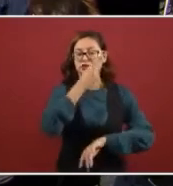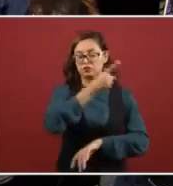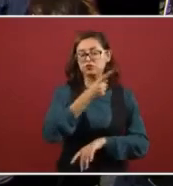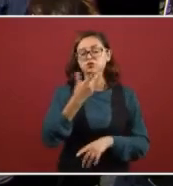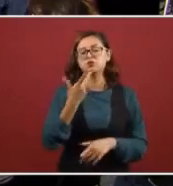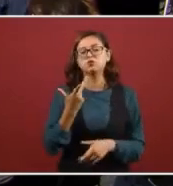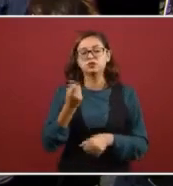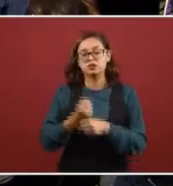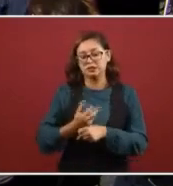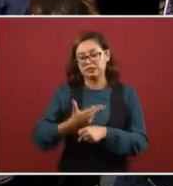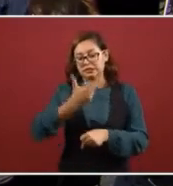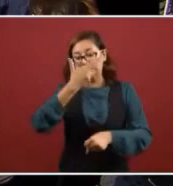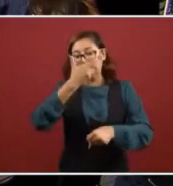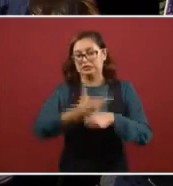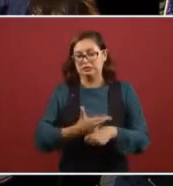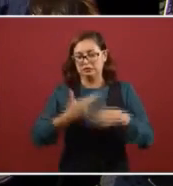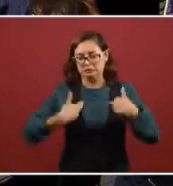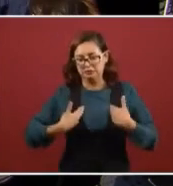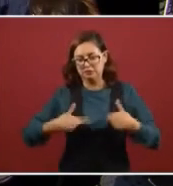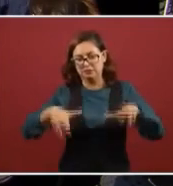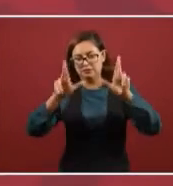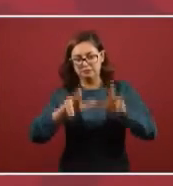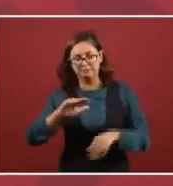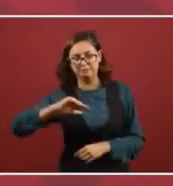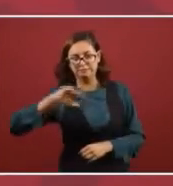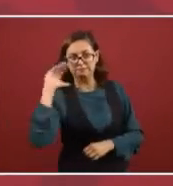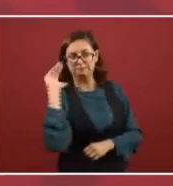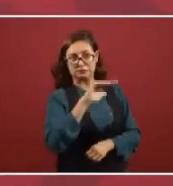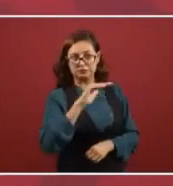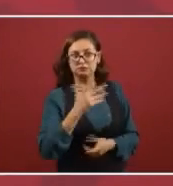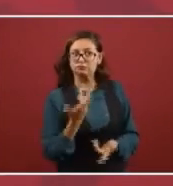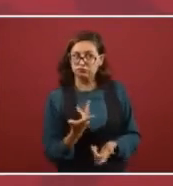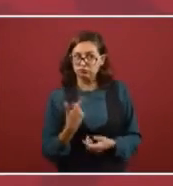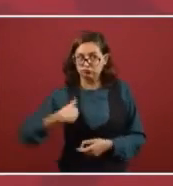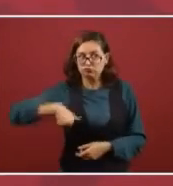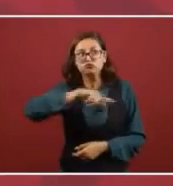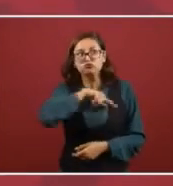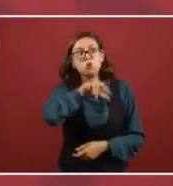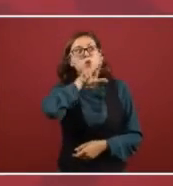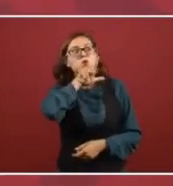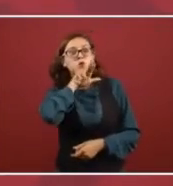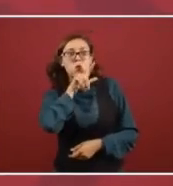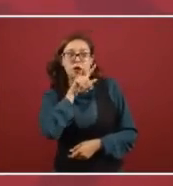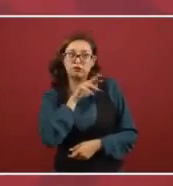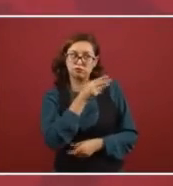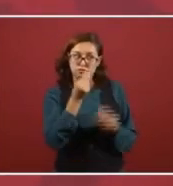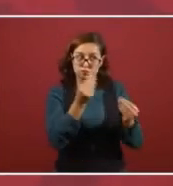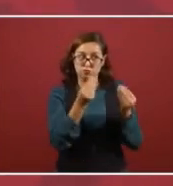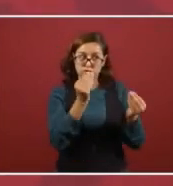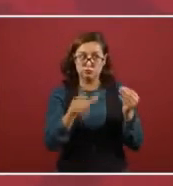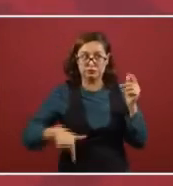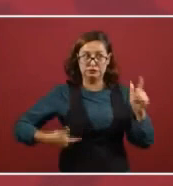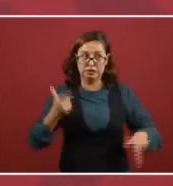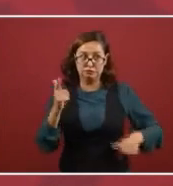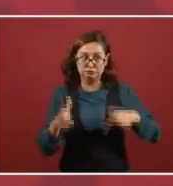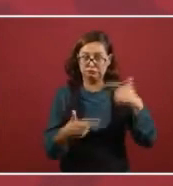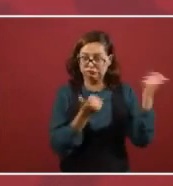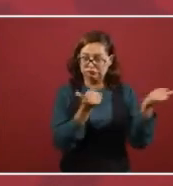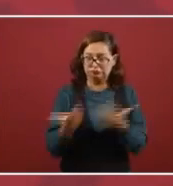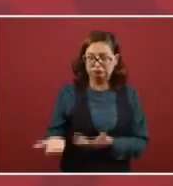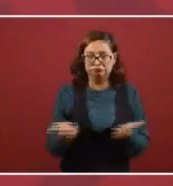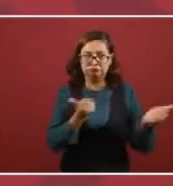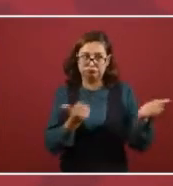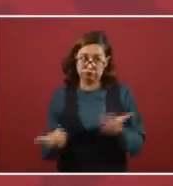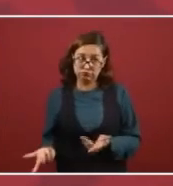that regarding the a las armas, preoccupation regarding y se arms acordó of que Mexico. tenía una operación And they por parte said de las that autoridades there's an norteamericanas operation